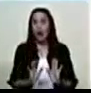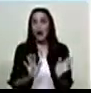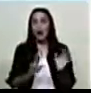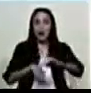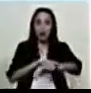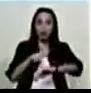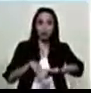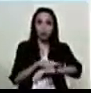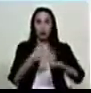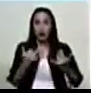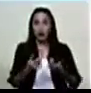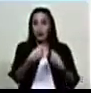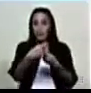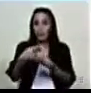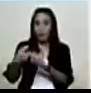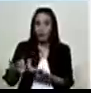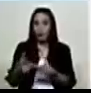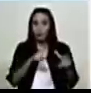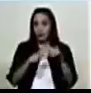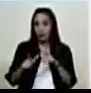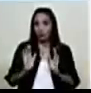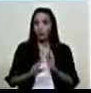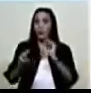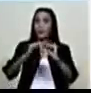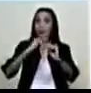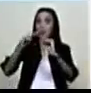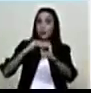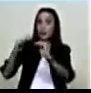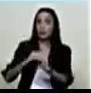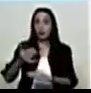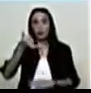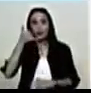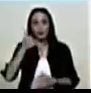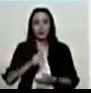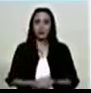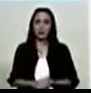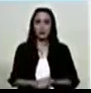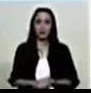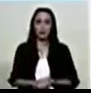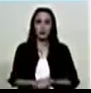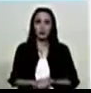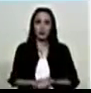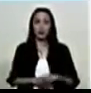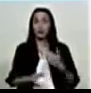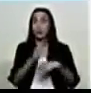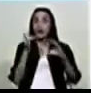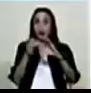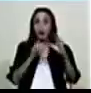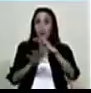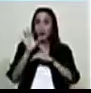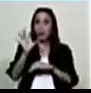horas. Atención, a esta hora están depositando. A esta hora le va a llegar el mensajito, el teléfono, con el carnet de la patria, sin